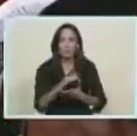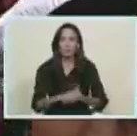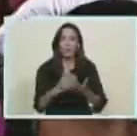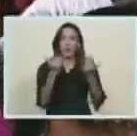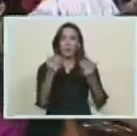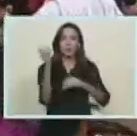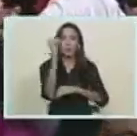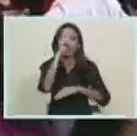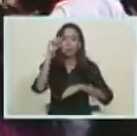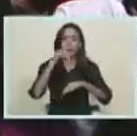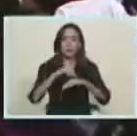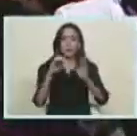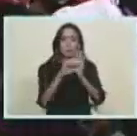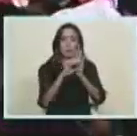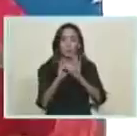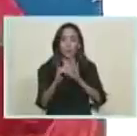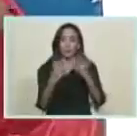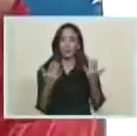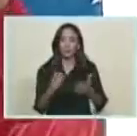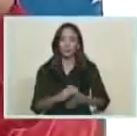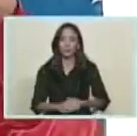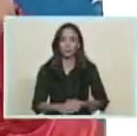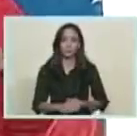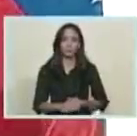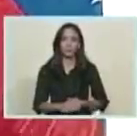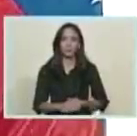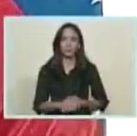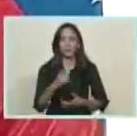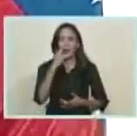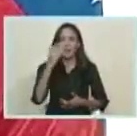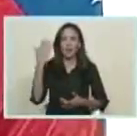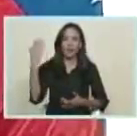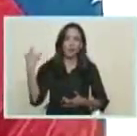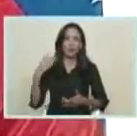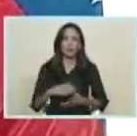Es un cadáver insepulto, diría alguien por allí en el pasado.